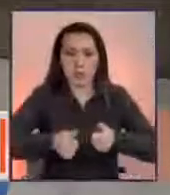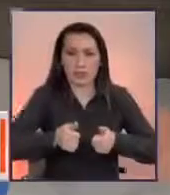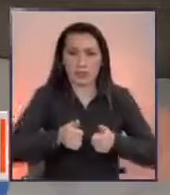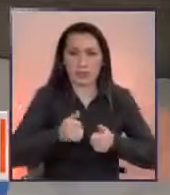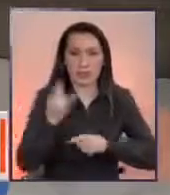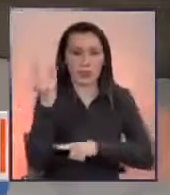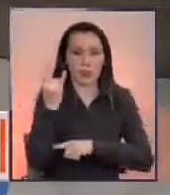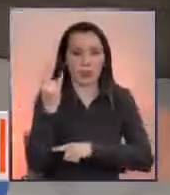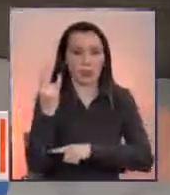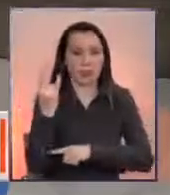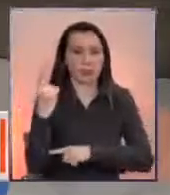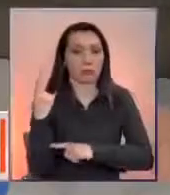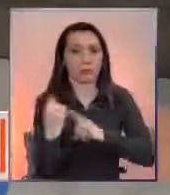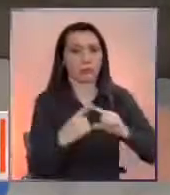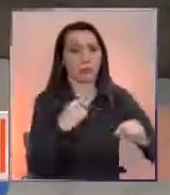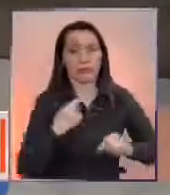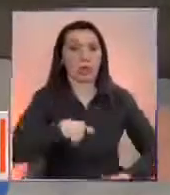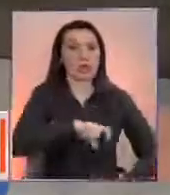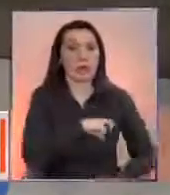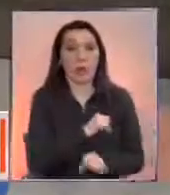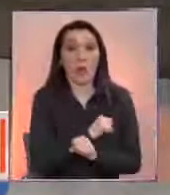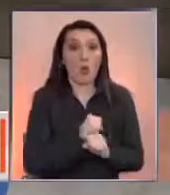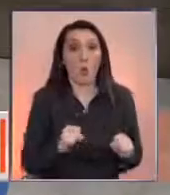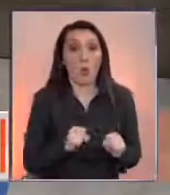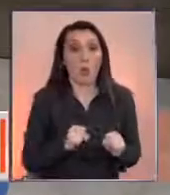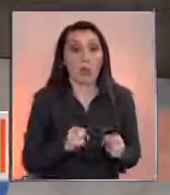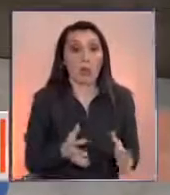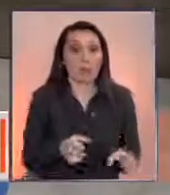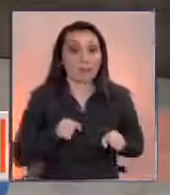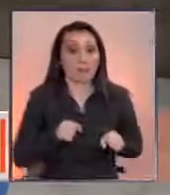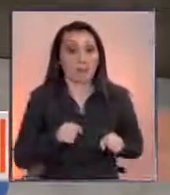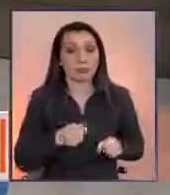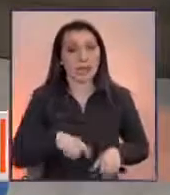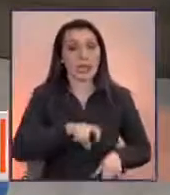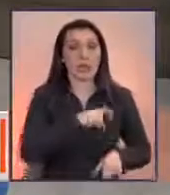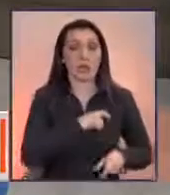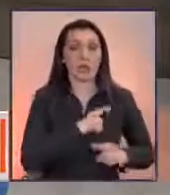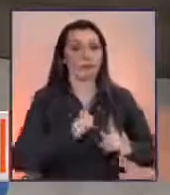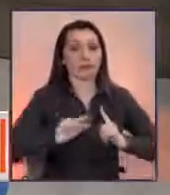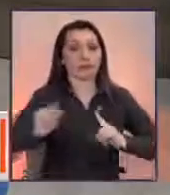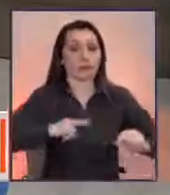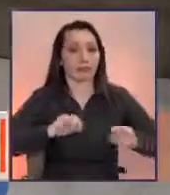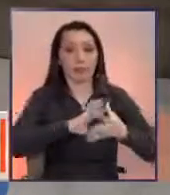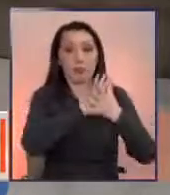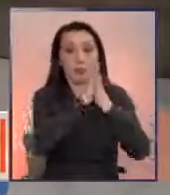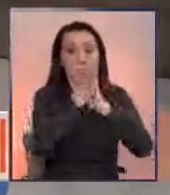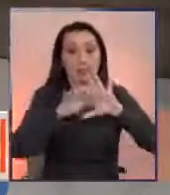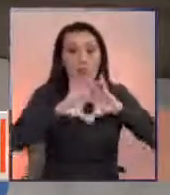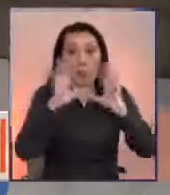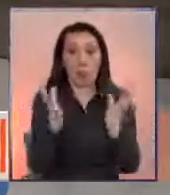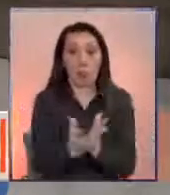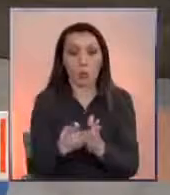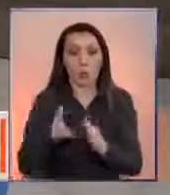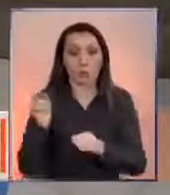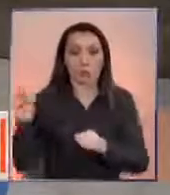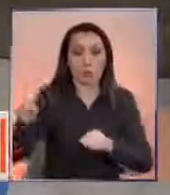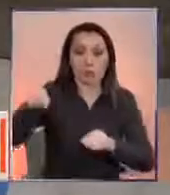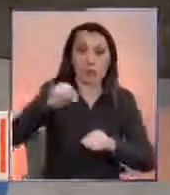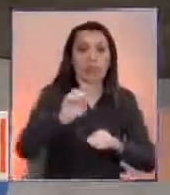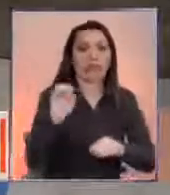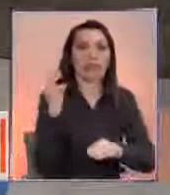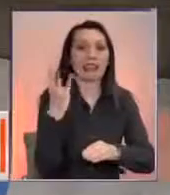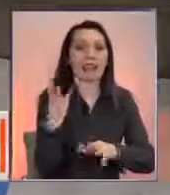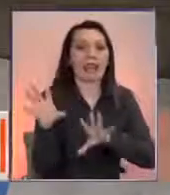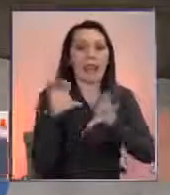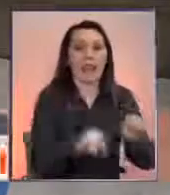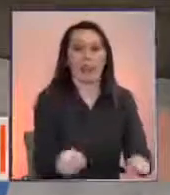que se está yendo del país porque el país no los puede absorber. Los españoles estamos yéndonos por todas partes del mundo. Yo creo que estamos haciendo como la tercera